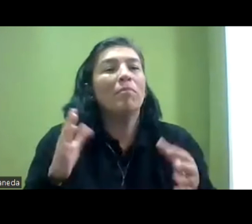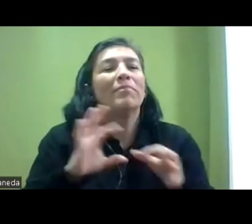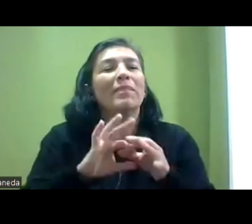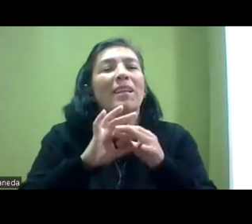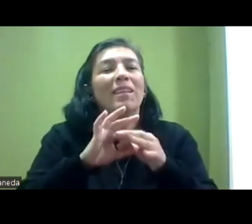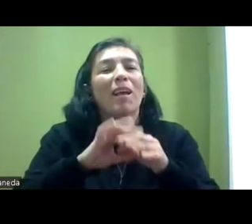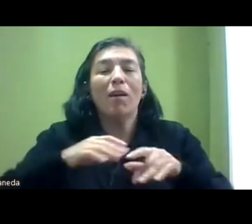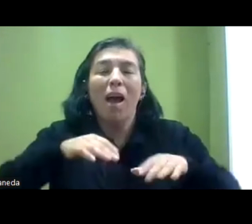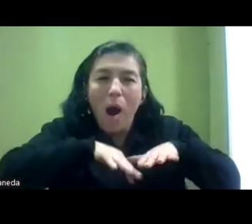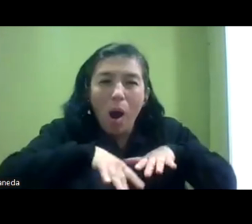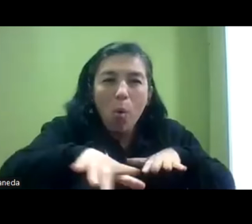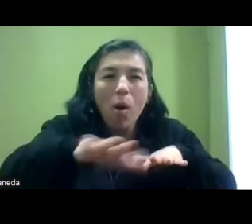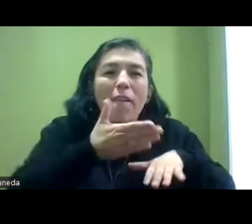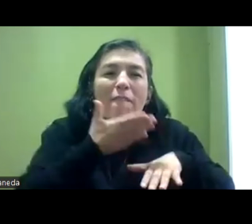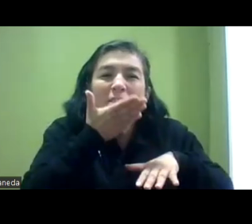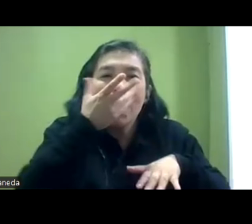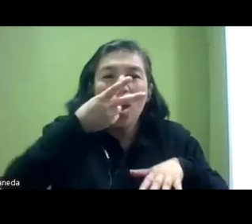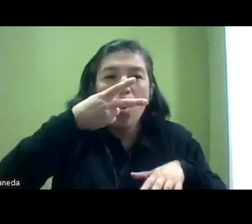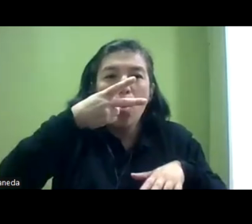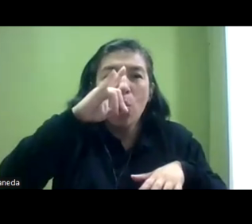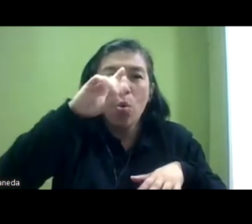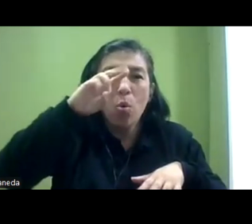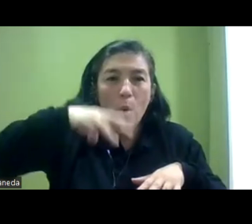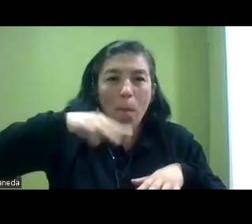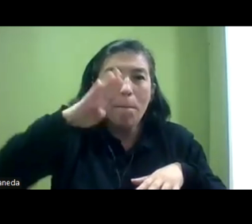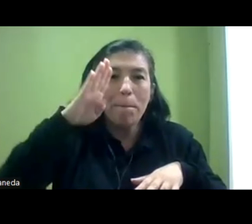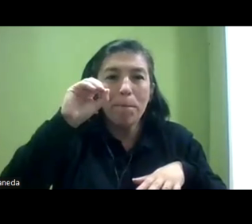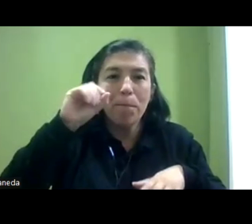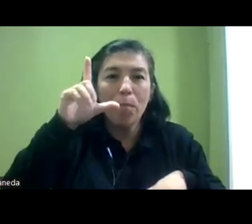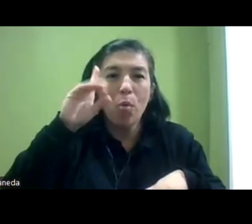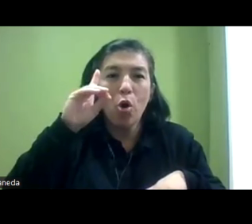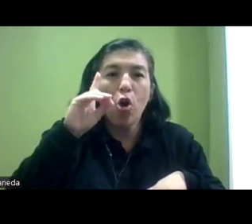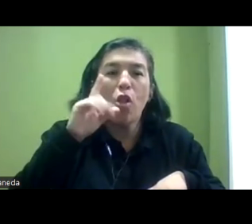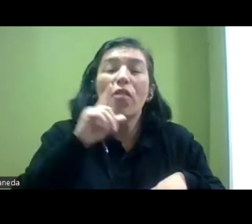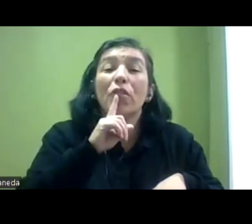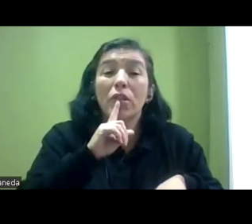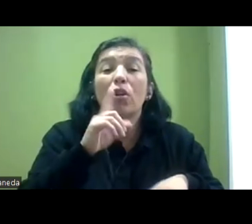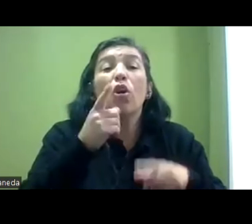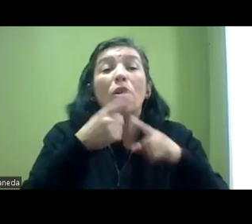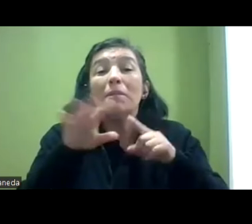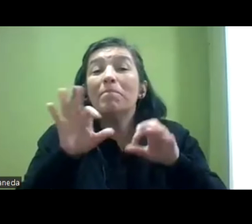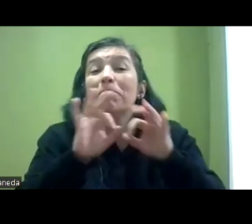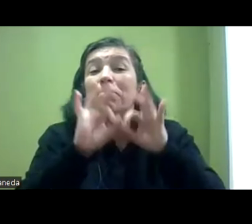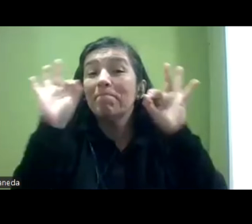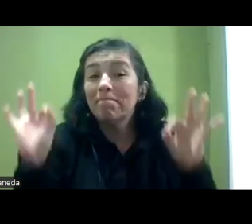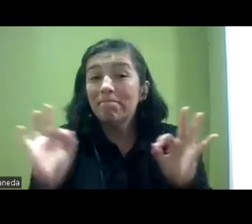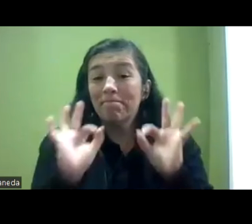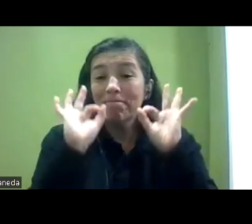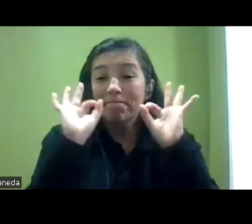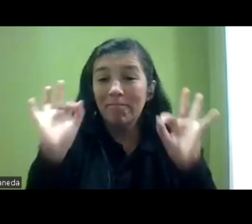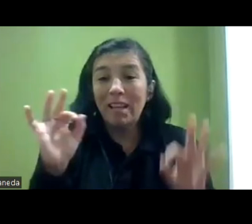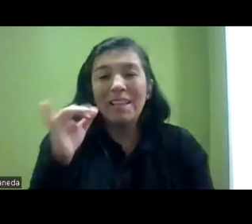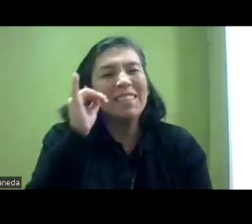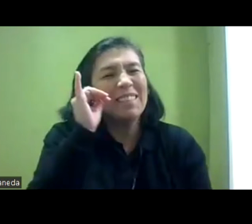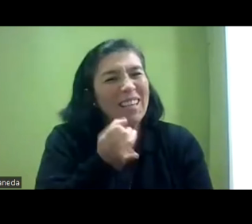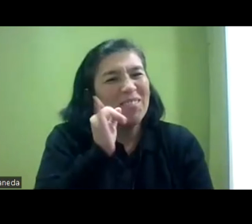Humboldt y otras circunstancias especiales y específicas, y siempre